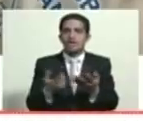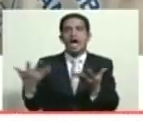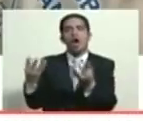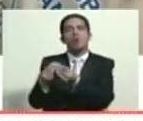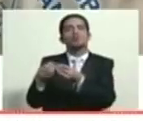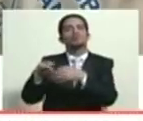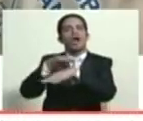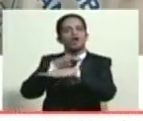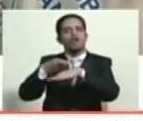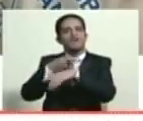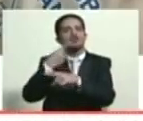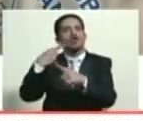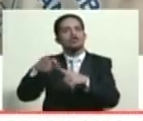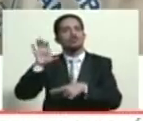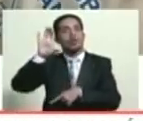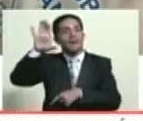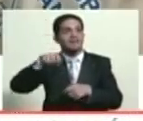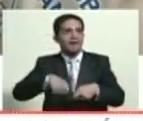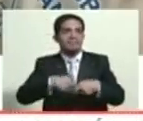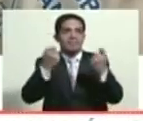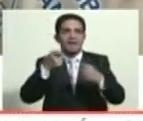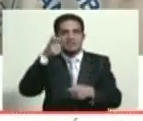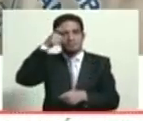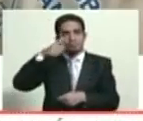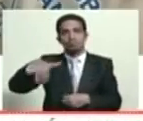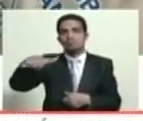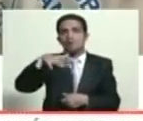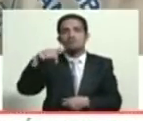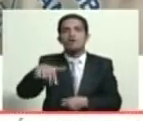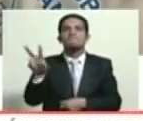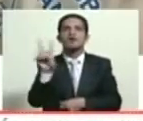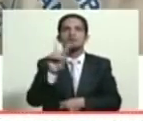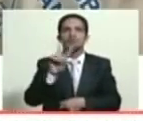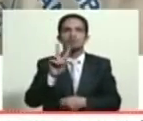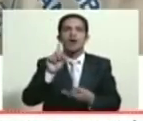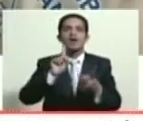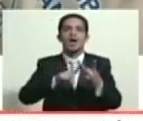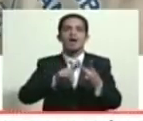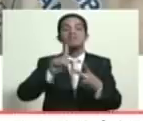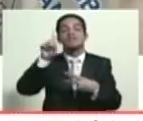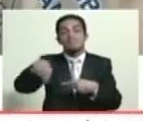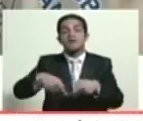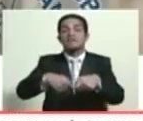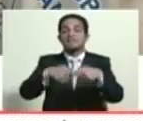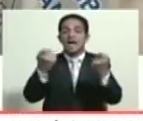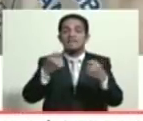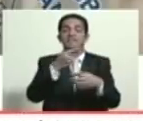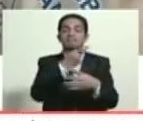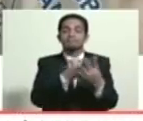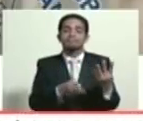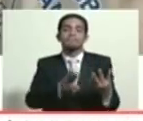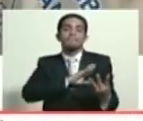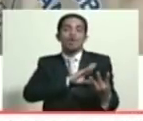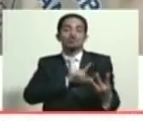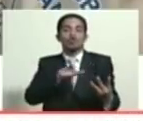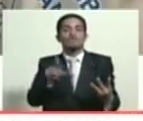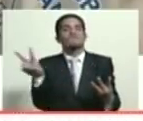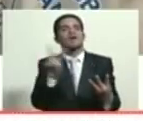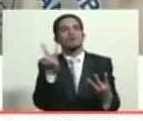extranjeros que han perjudicado al pueblo de Venezuela, al patrimonio público, creando